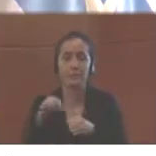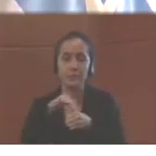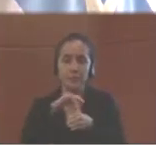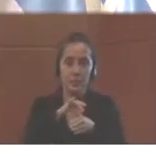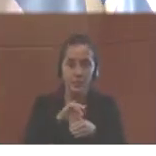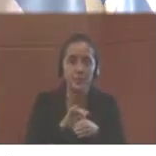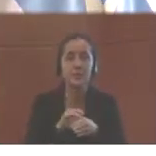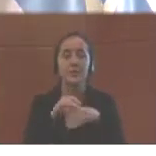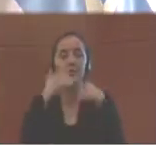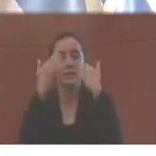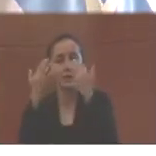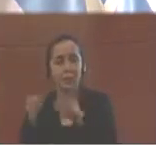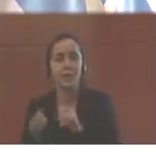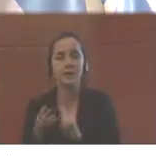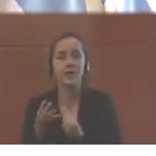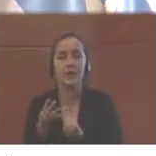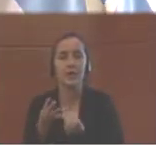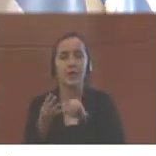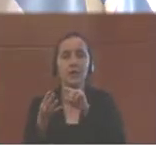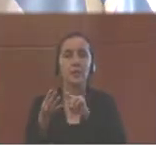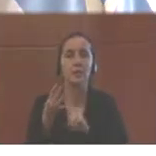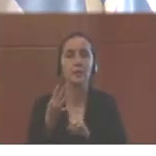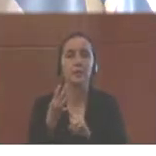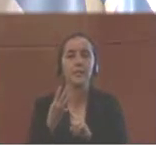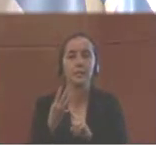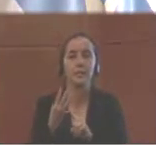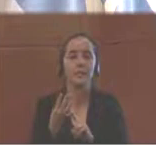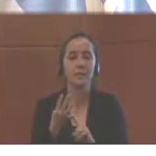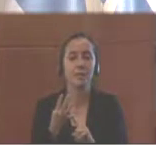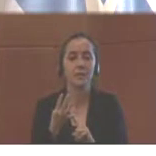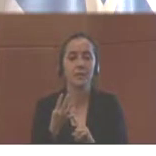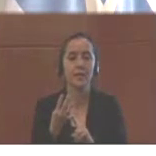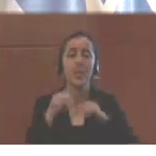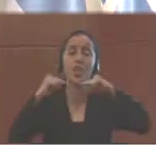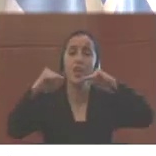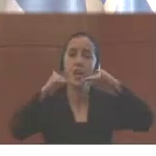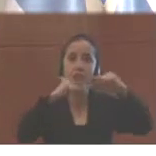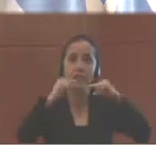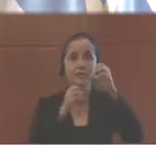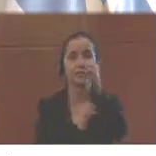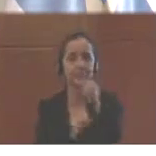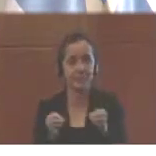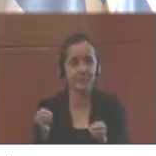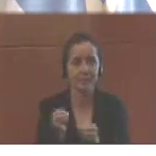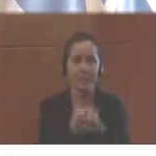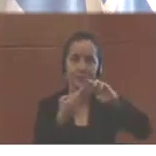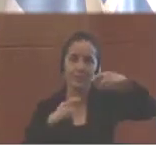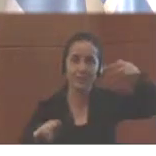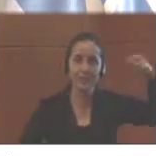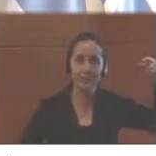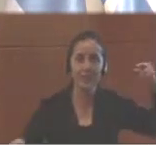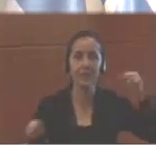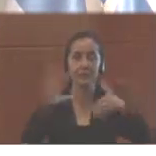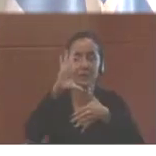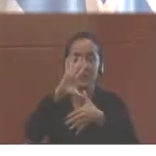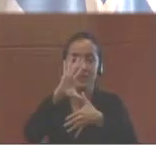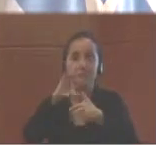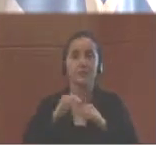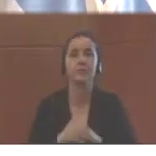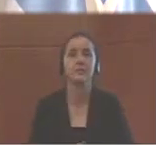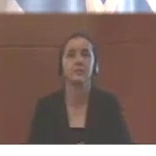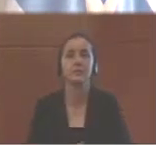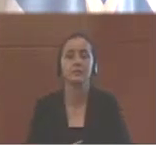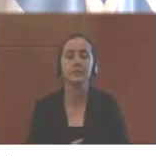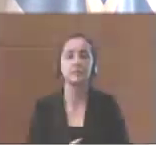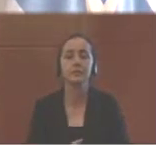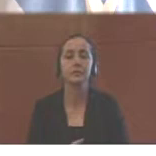desastres, señor Ricardo Mena, que ya no está, pero queridos amigos